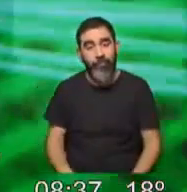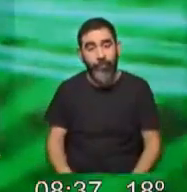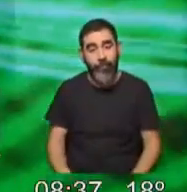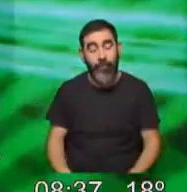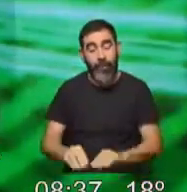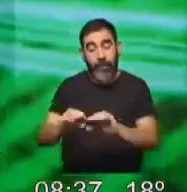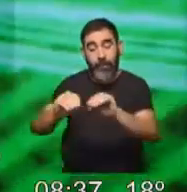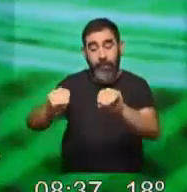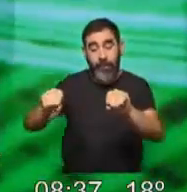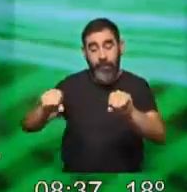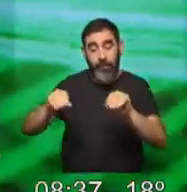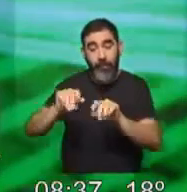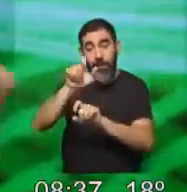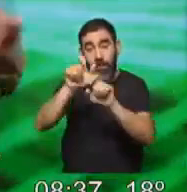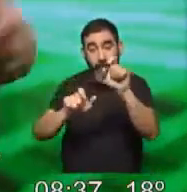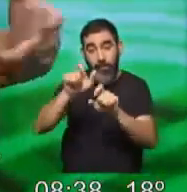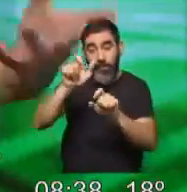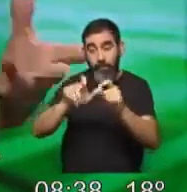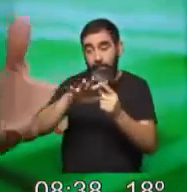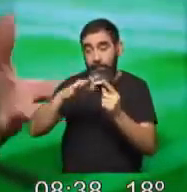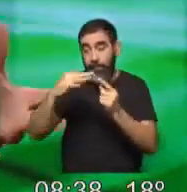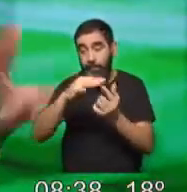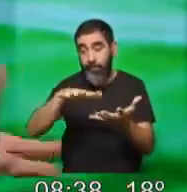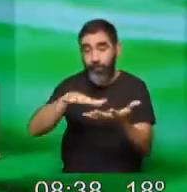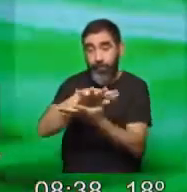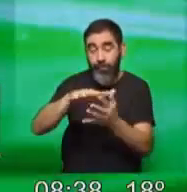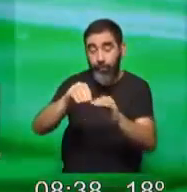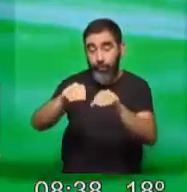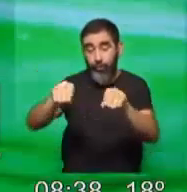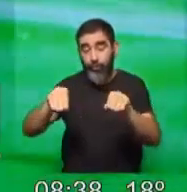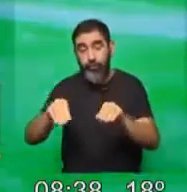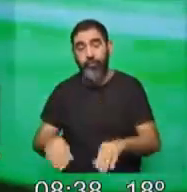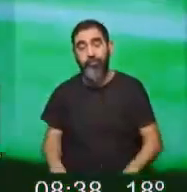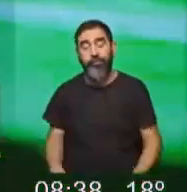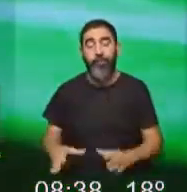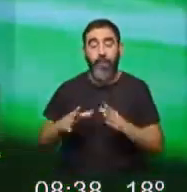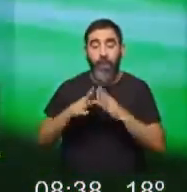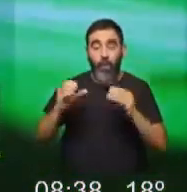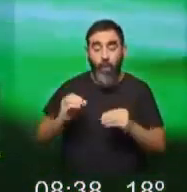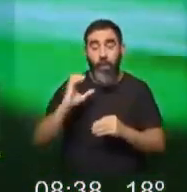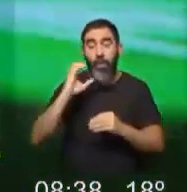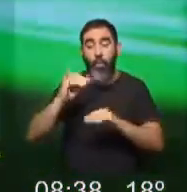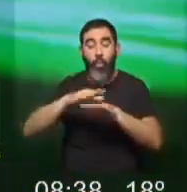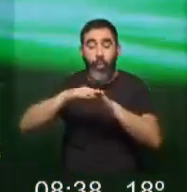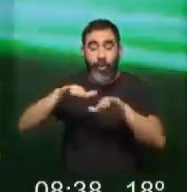en territorio y con la gente que está trabajando en otras situaciones en territorio, digamos, escuelas, club de